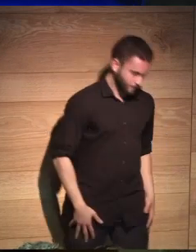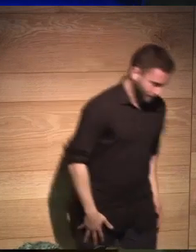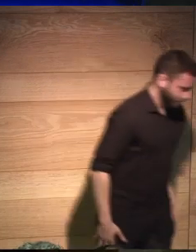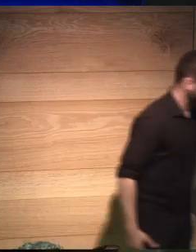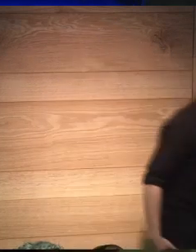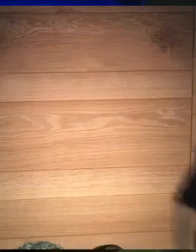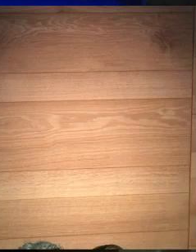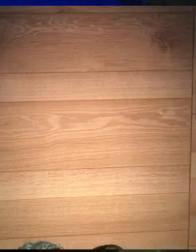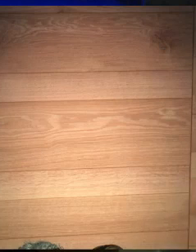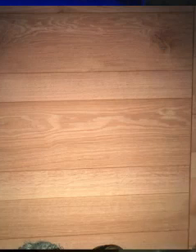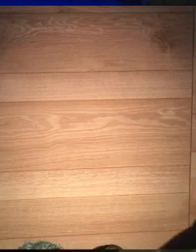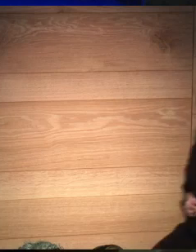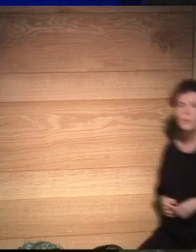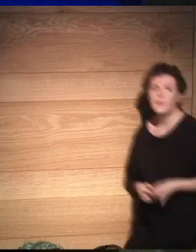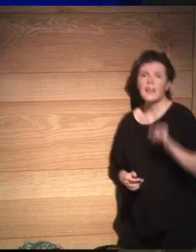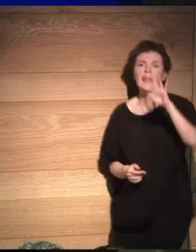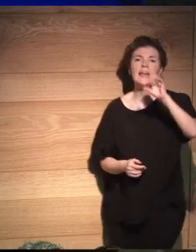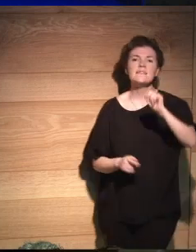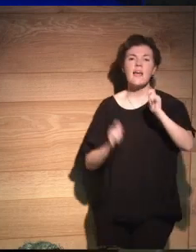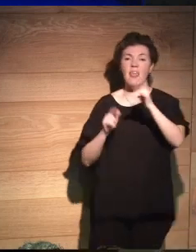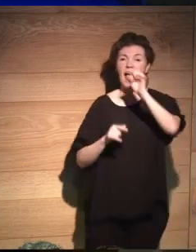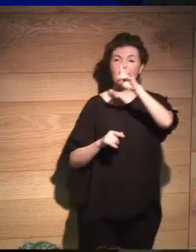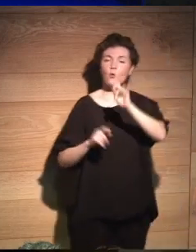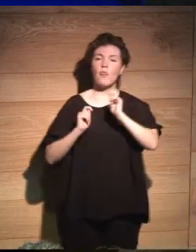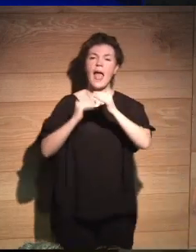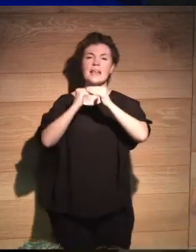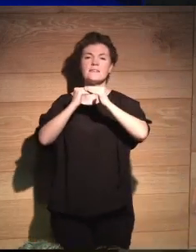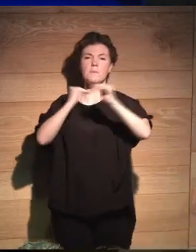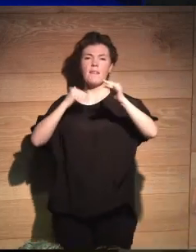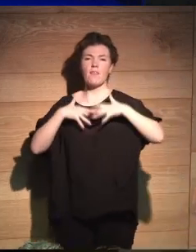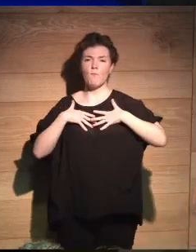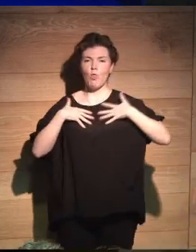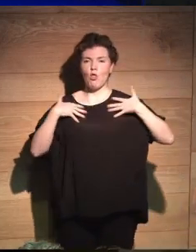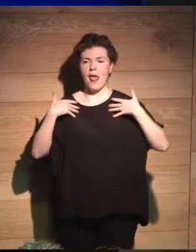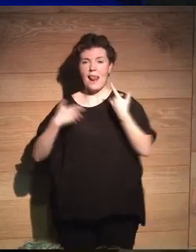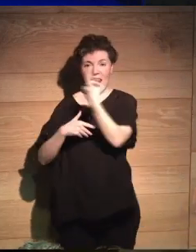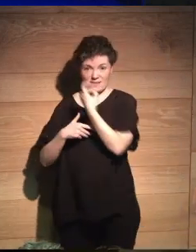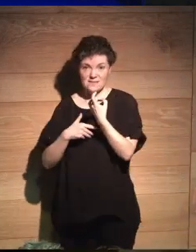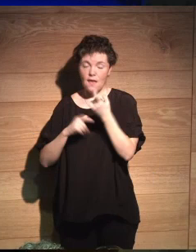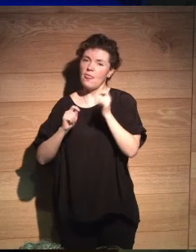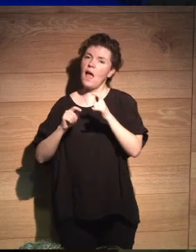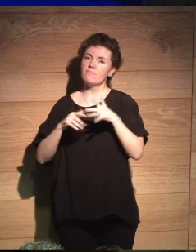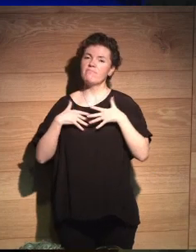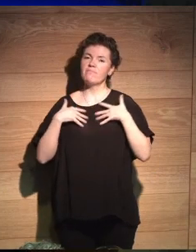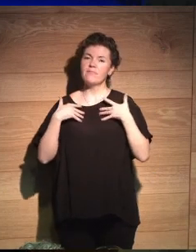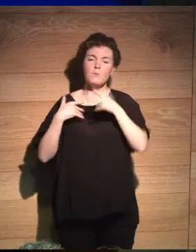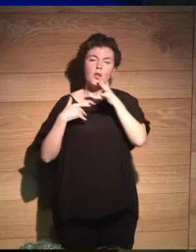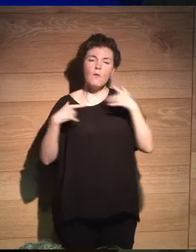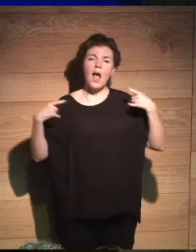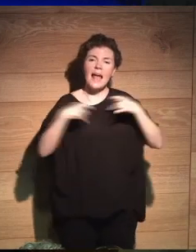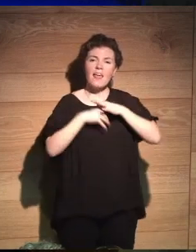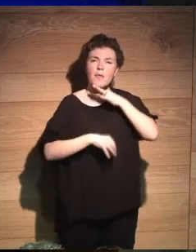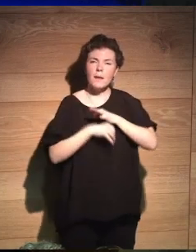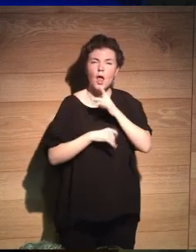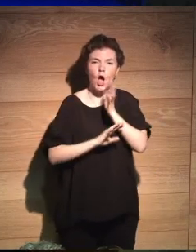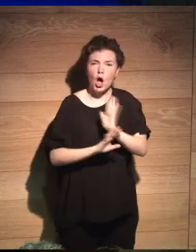Ilse daba a Arturo la estabilidad emocional que necesitaba después de los horrores de la guerra